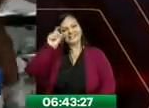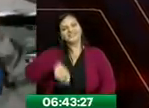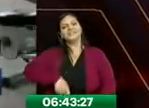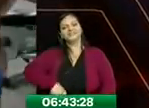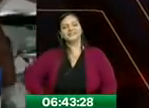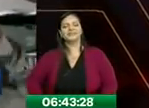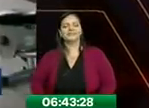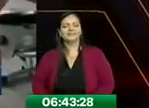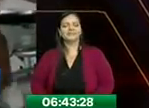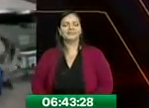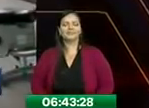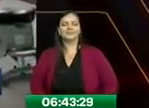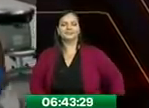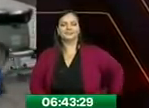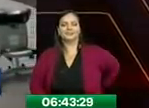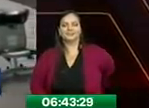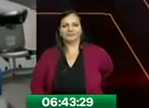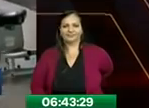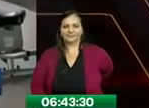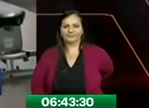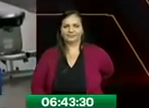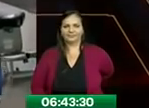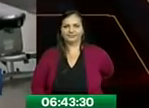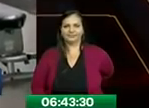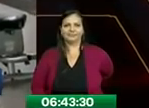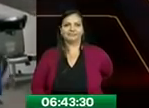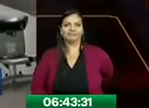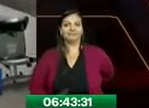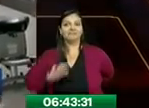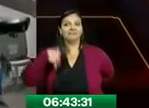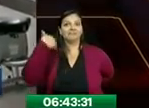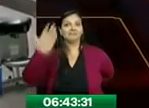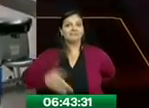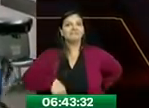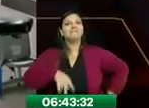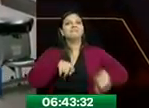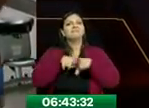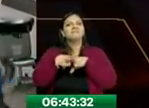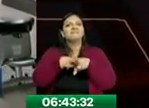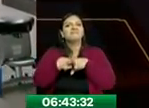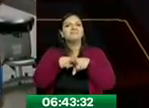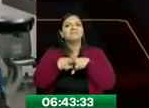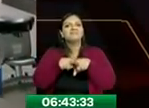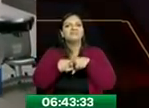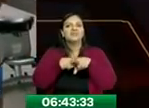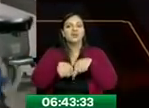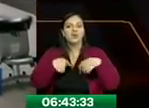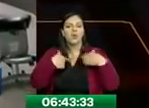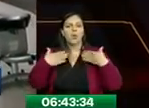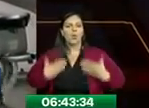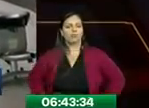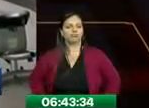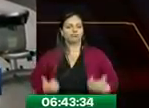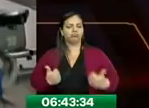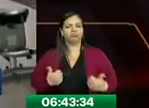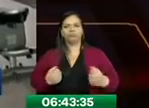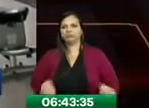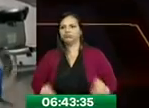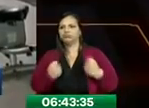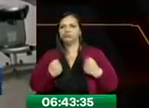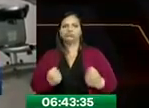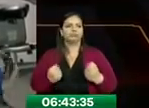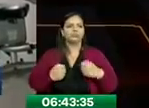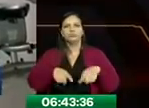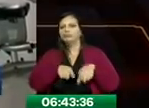estado físico de buena manera, porque cuando se renueva el campeonato deben estar óptimos para aquello. Y otro que también nos